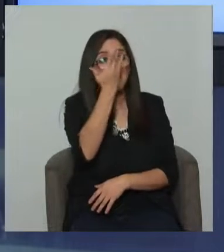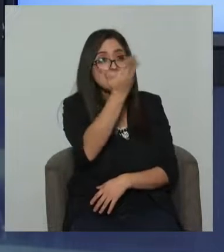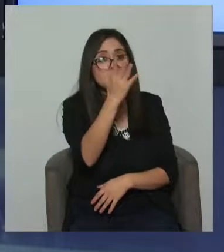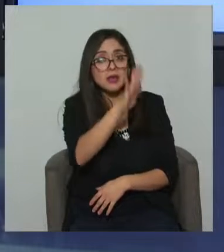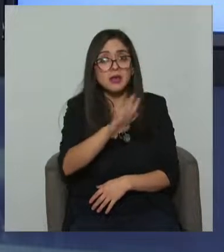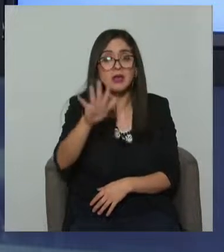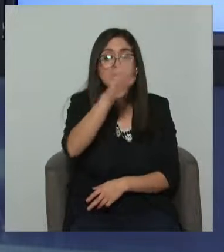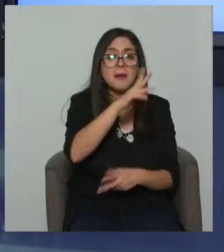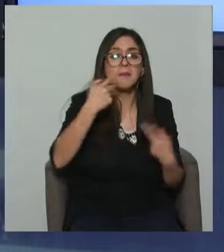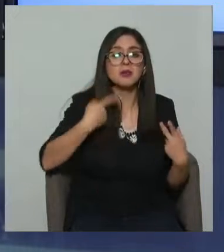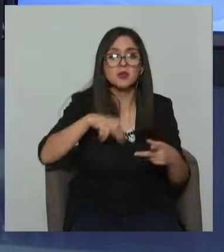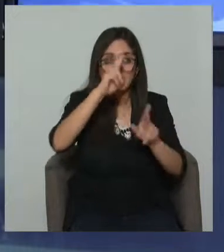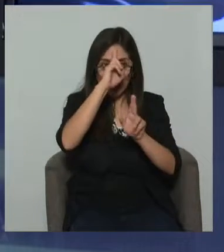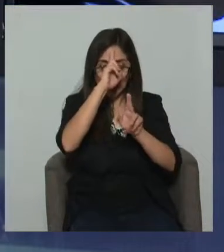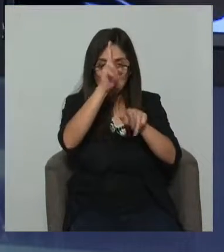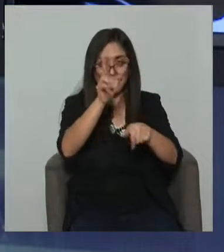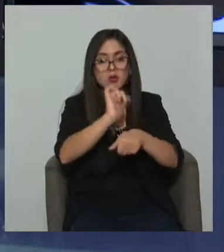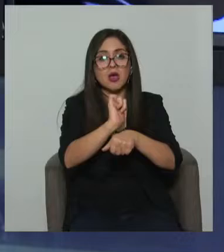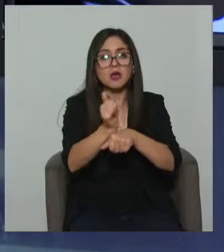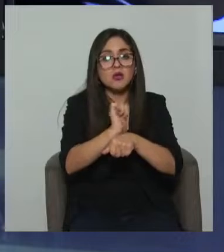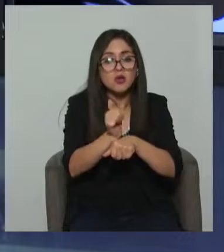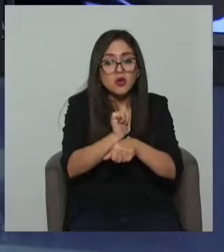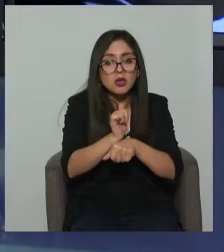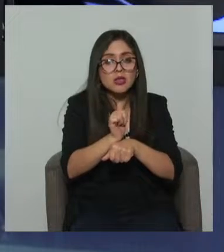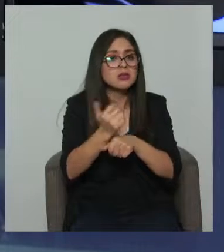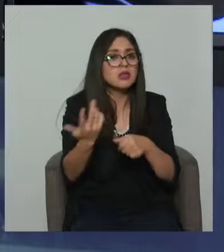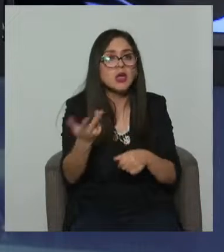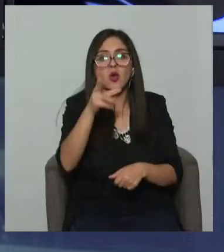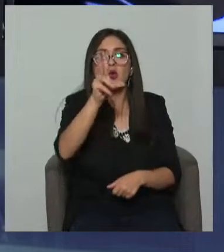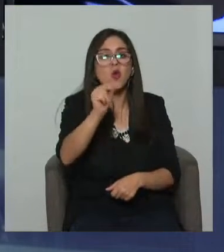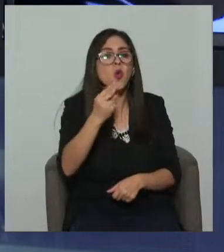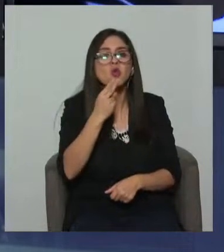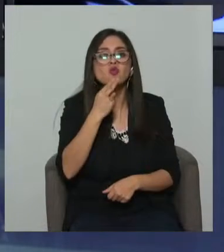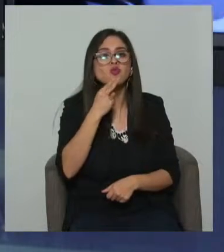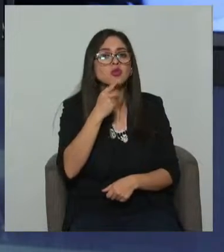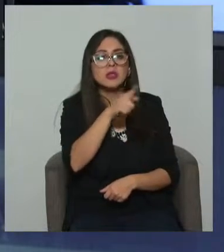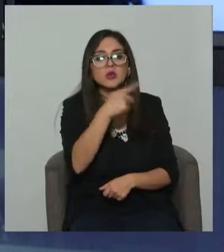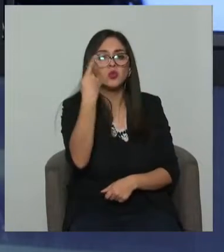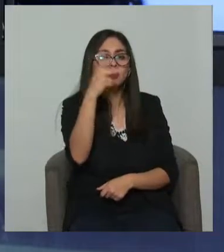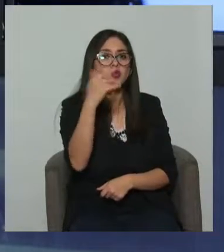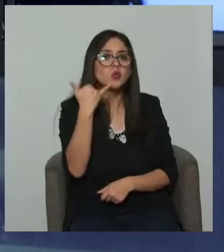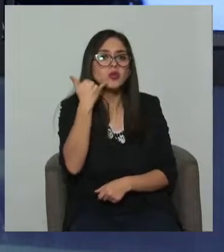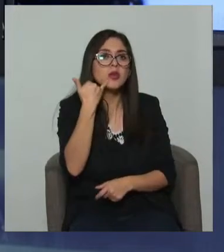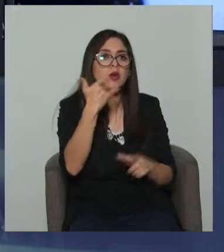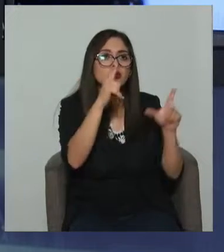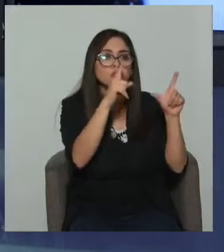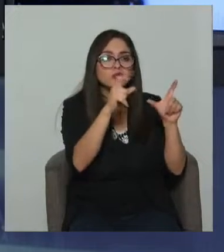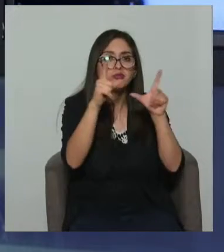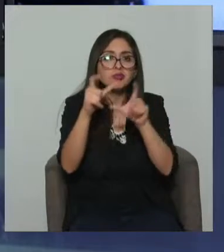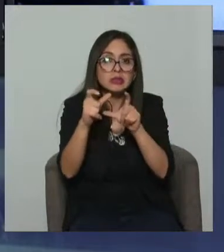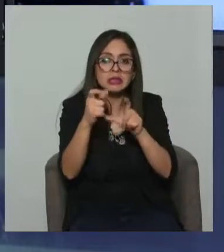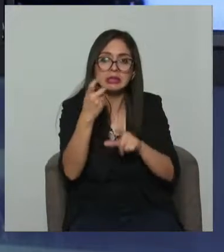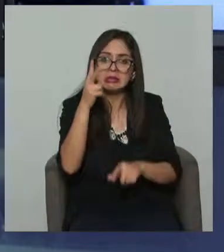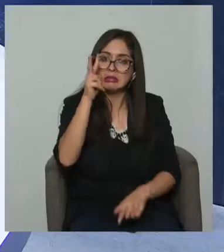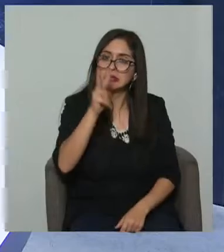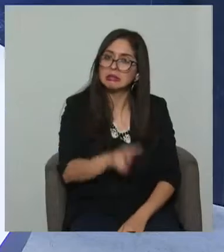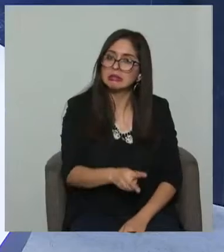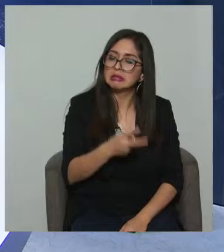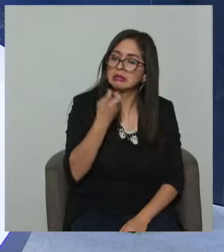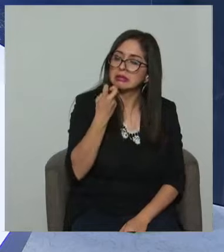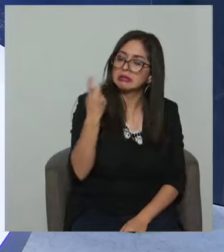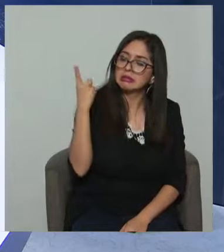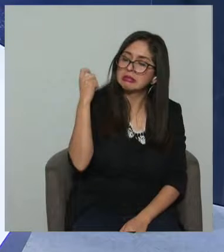por la puesta en escena, y que no use teléfono celular. Y ese es el gran reto para muchos,